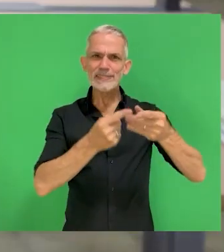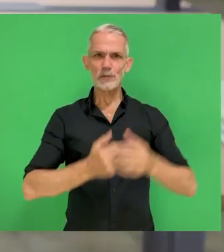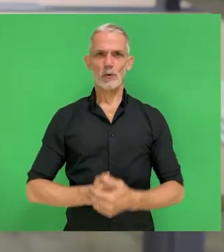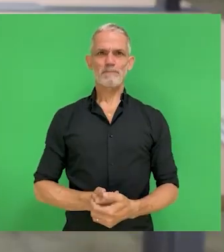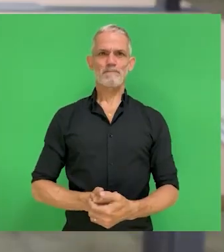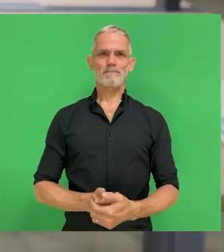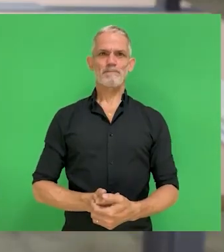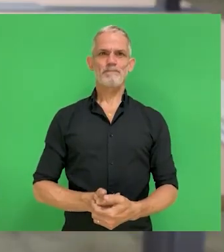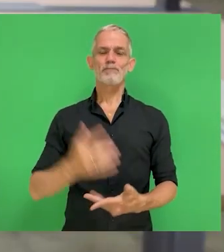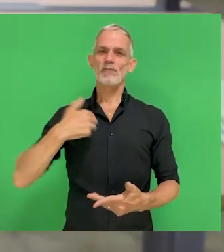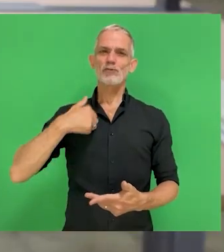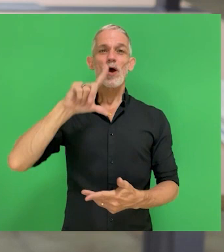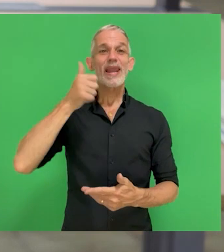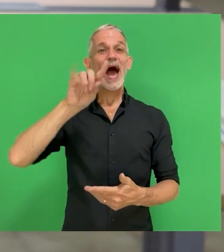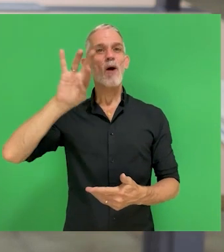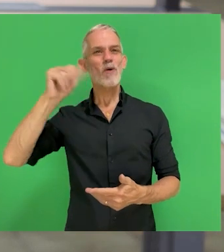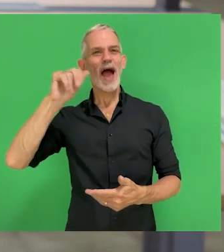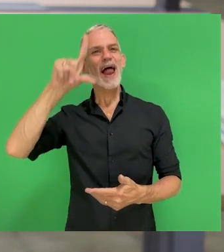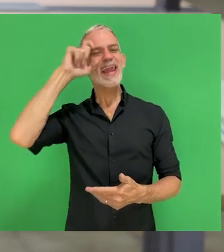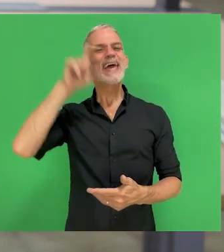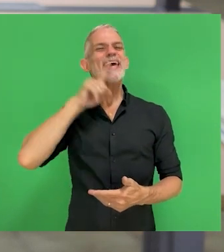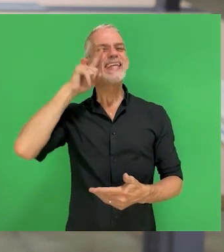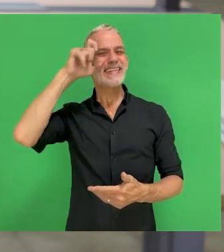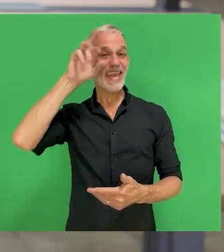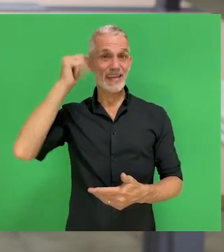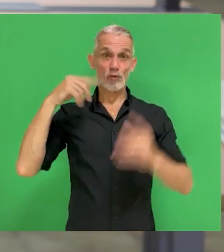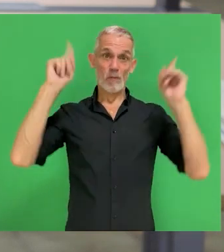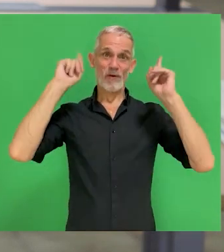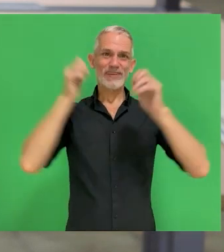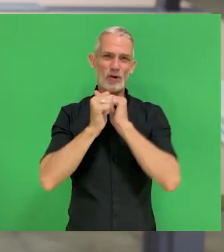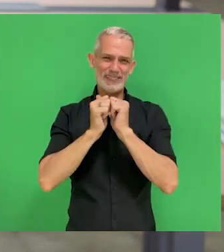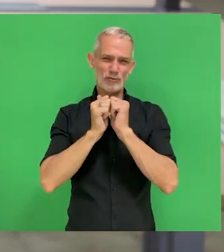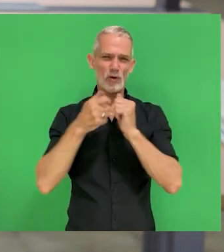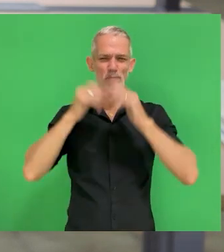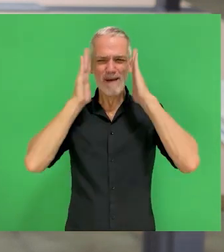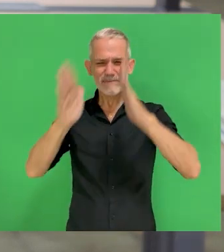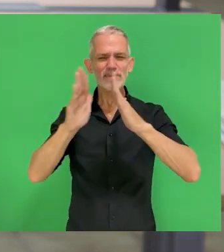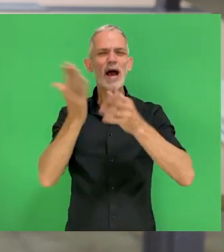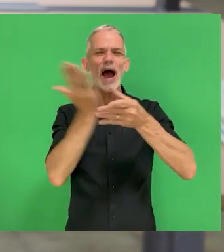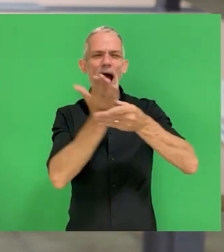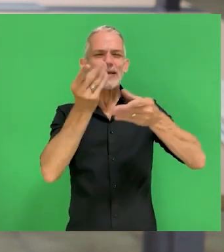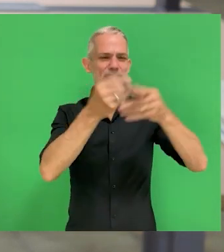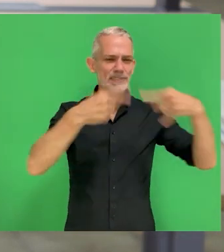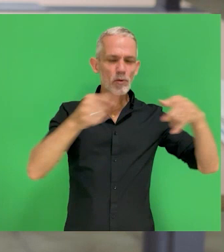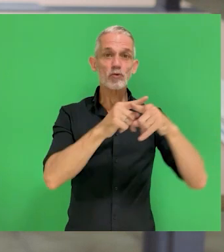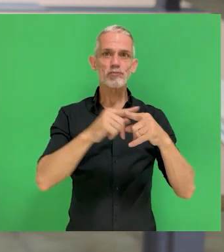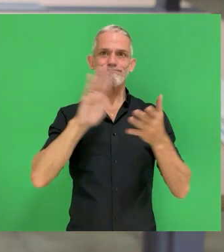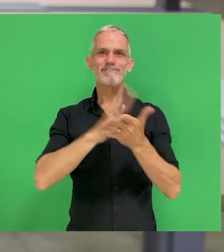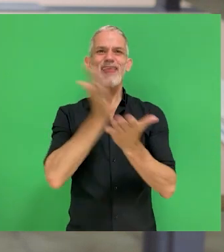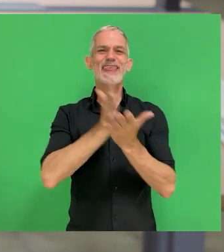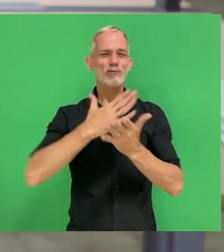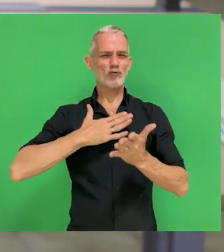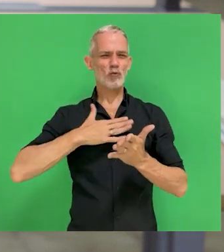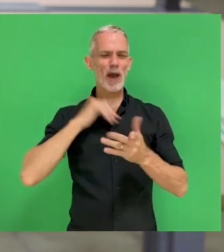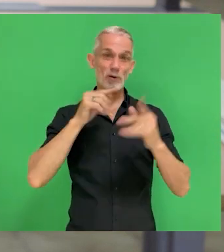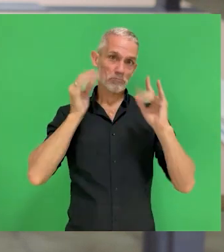mapas geológicos. Soy Laura Letieri, soy profesora de historia. Me especializo en el trabajo de archivos vinculados a violaciones a los derechos